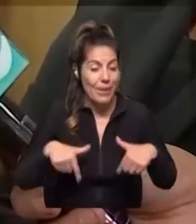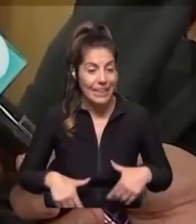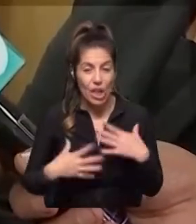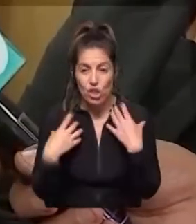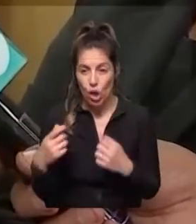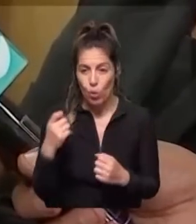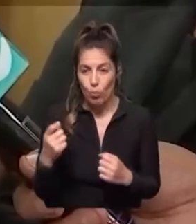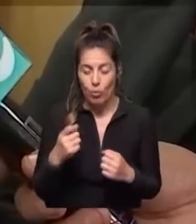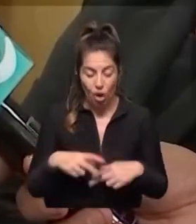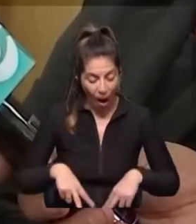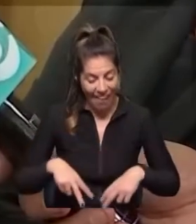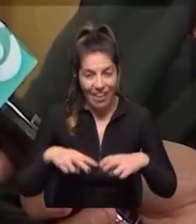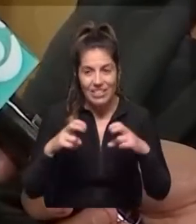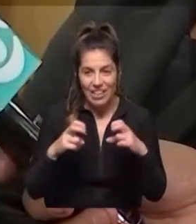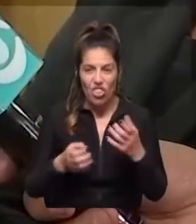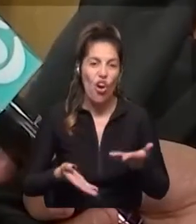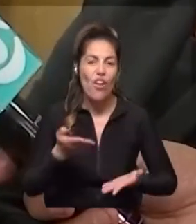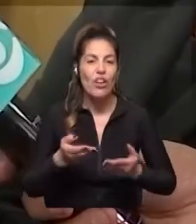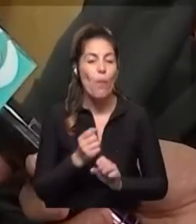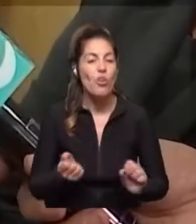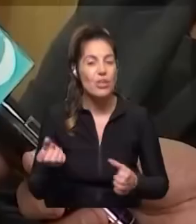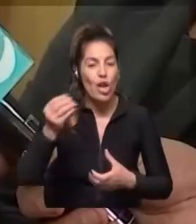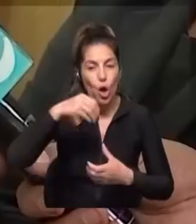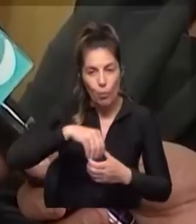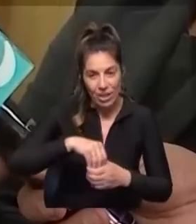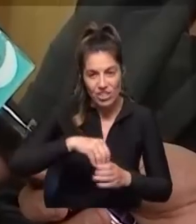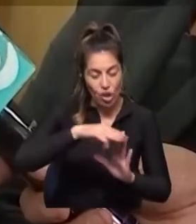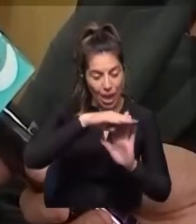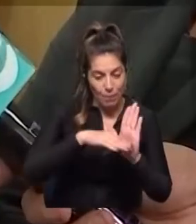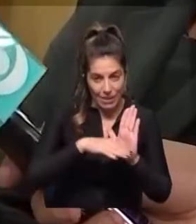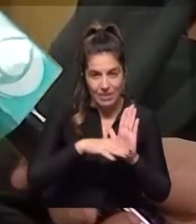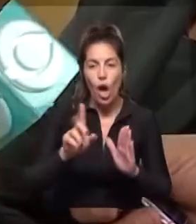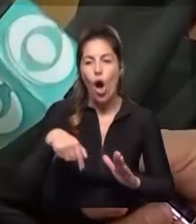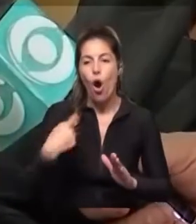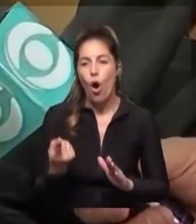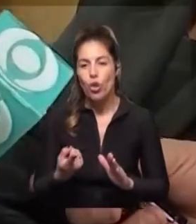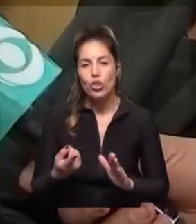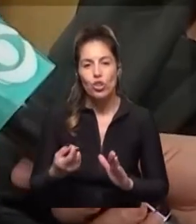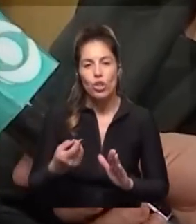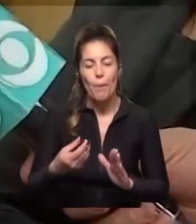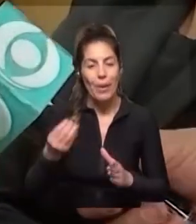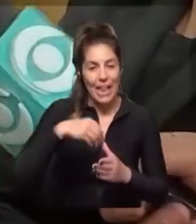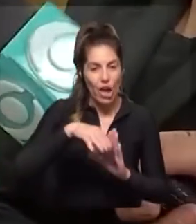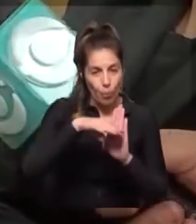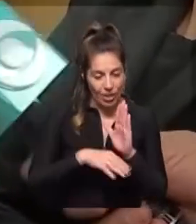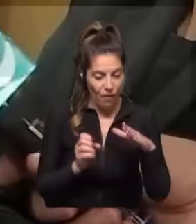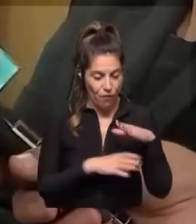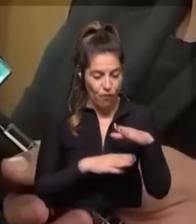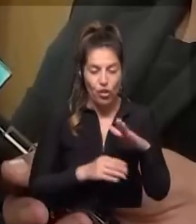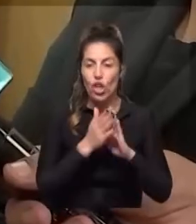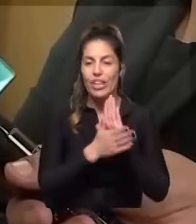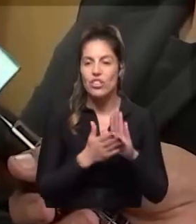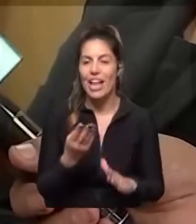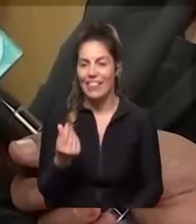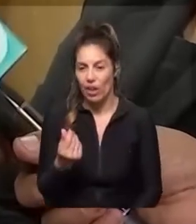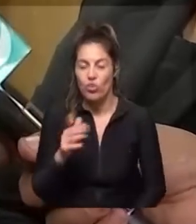de salud pública los está estudiando para una posible incorporación al pías y otros de ellos para incorporar en el fondo Nacional de recursos Depende